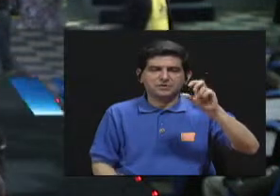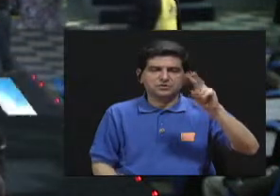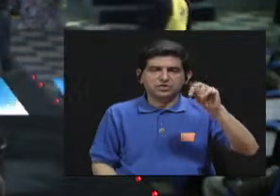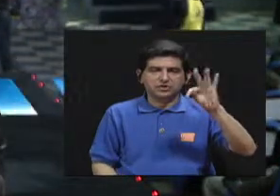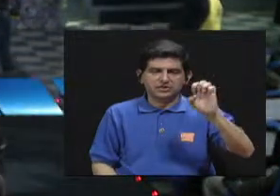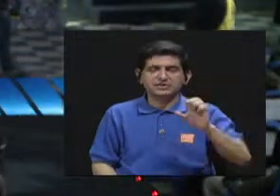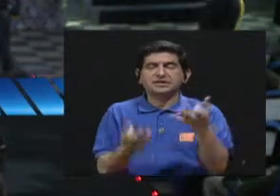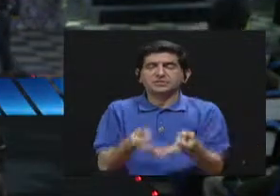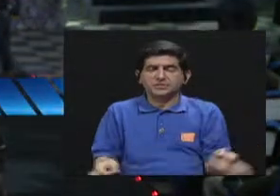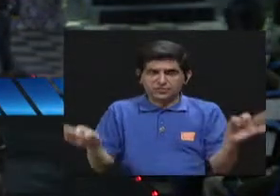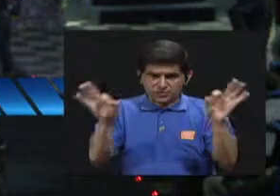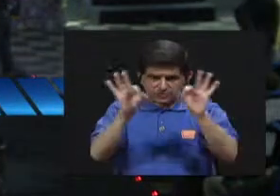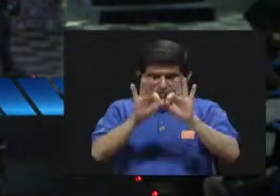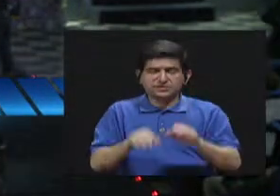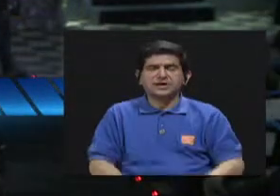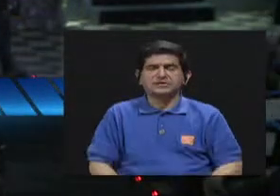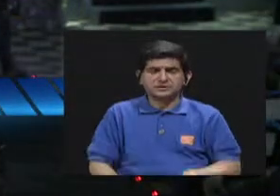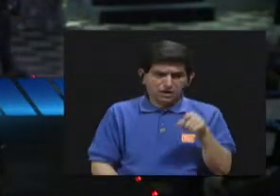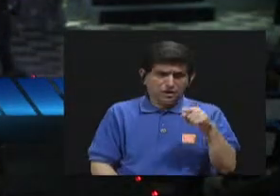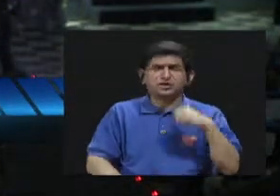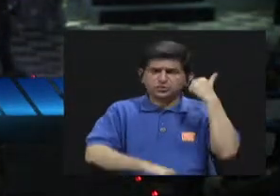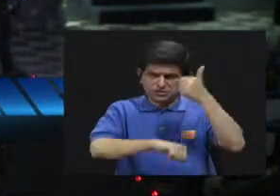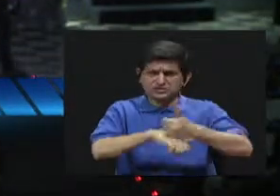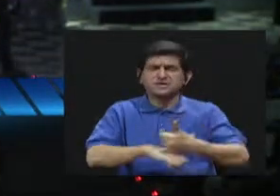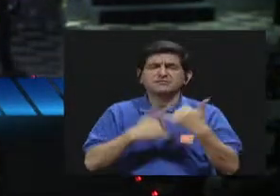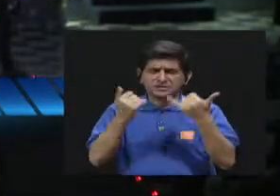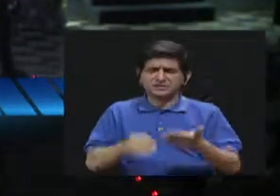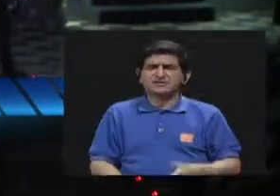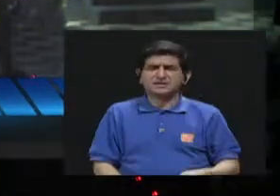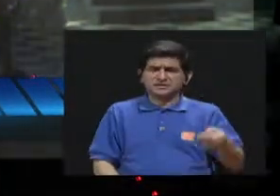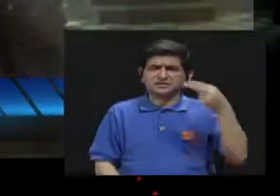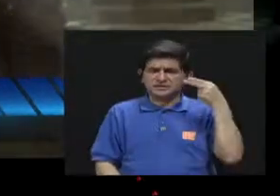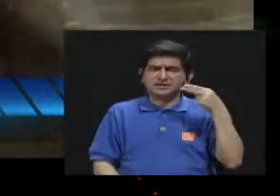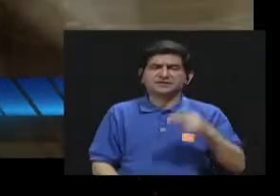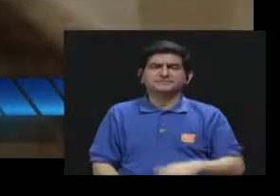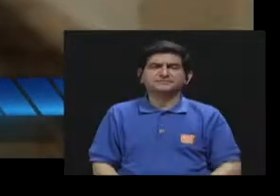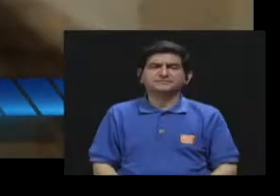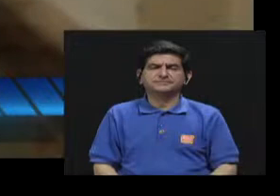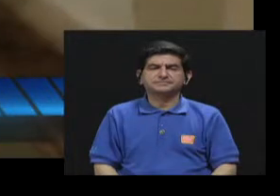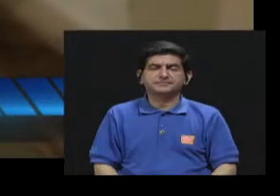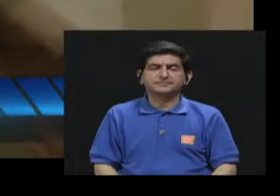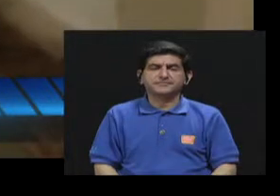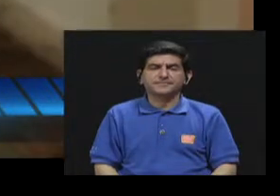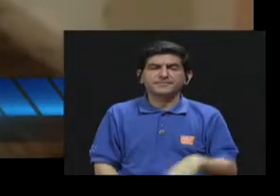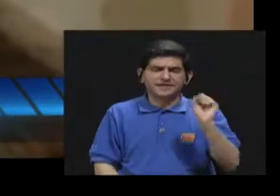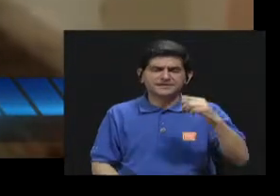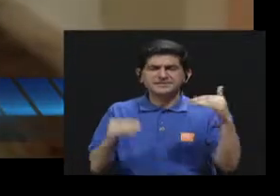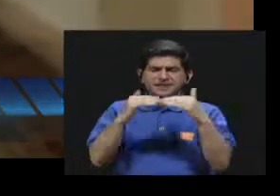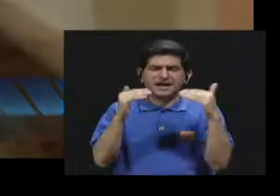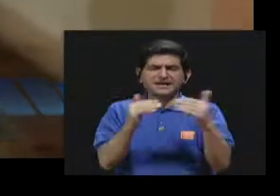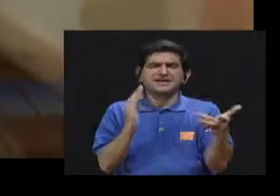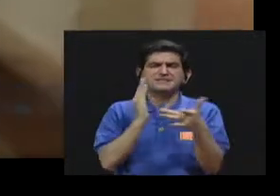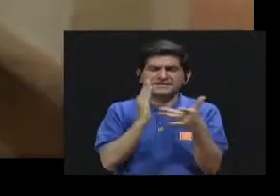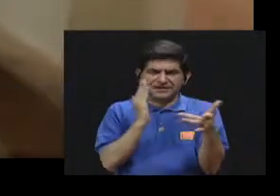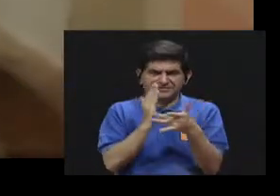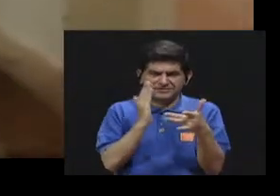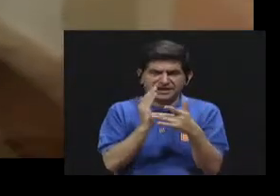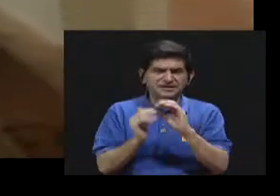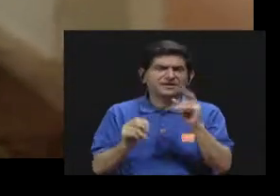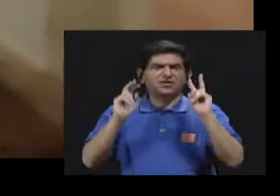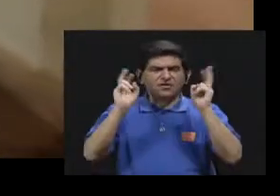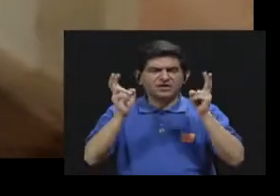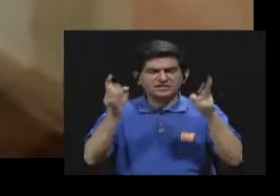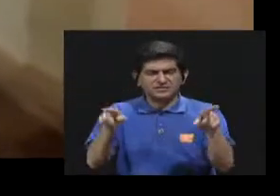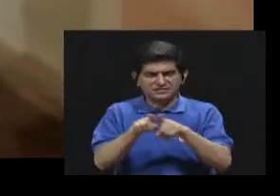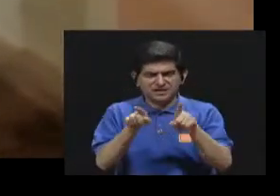en nuestra cinematografía. Que ha marcado una huella ya en nuestra producción nacional. Sí, a nivel técnico y a nivel temático también.